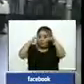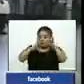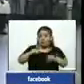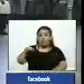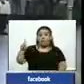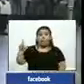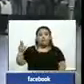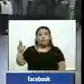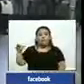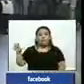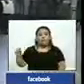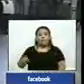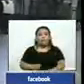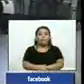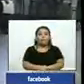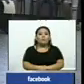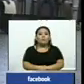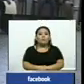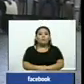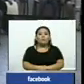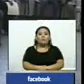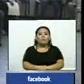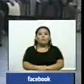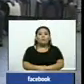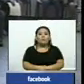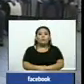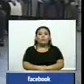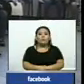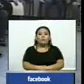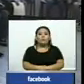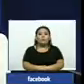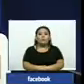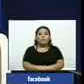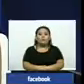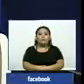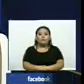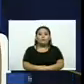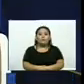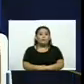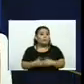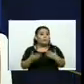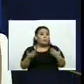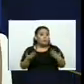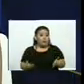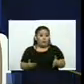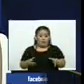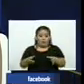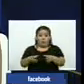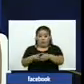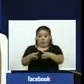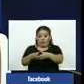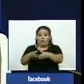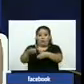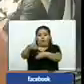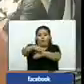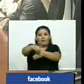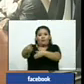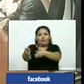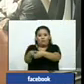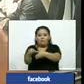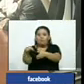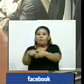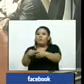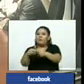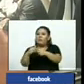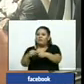Luis Alberto López. Y los diputados que integran la comisión especial